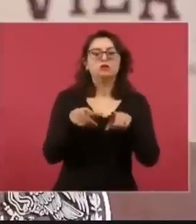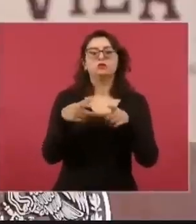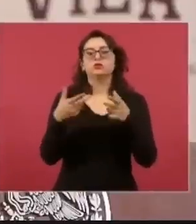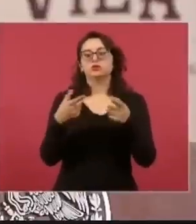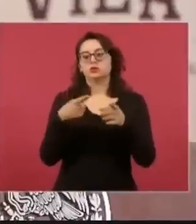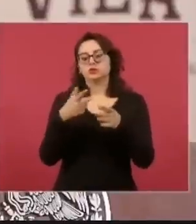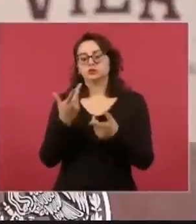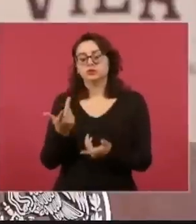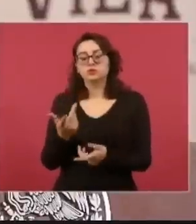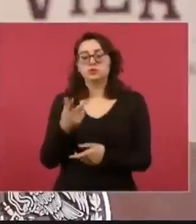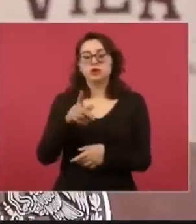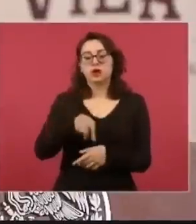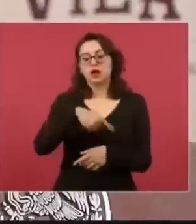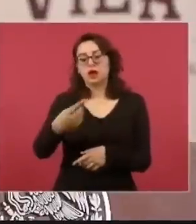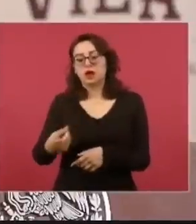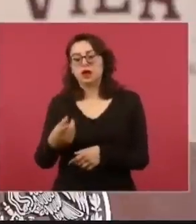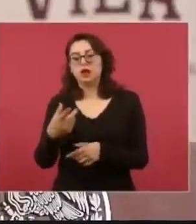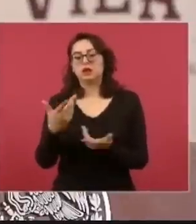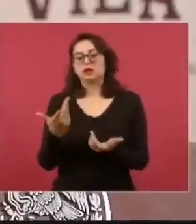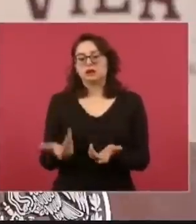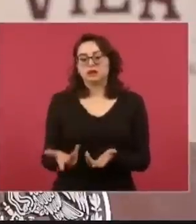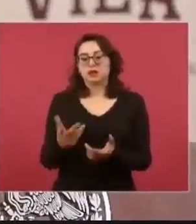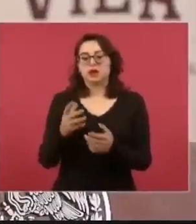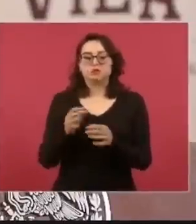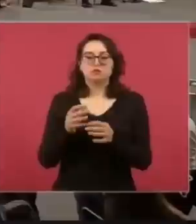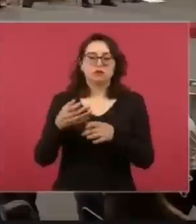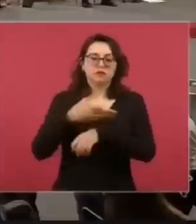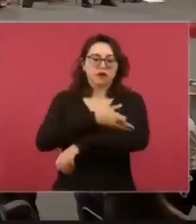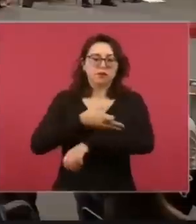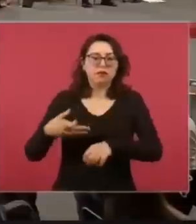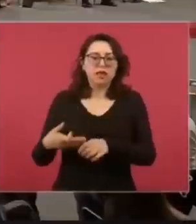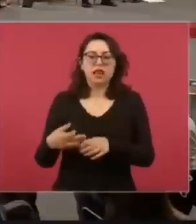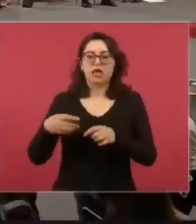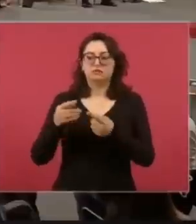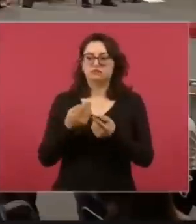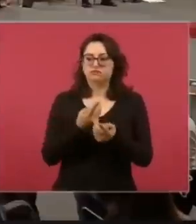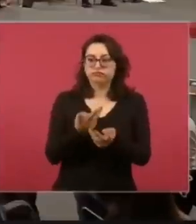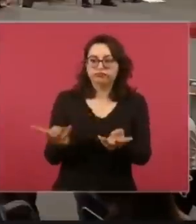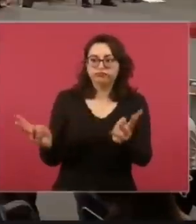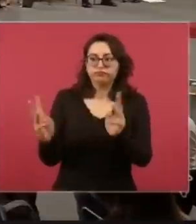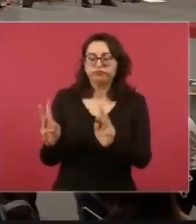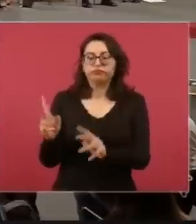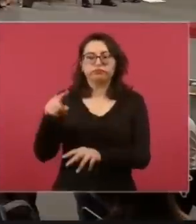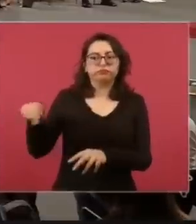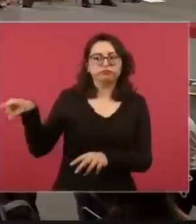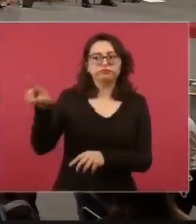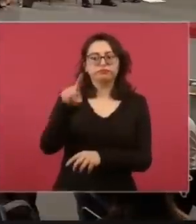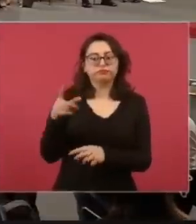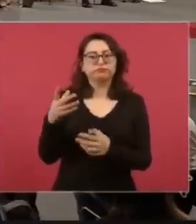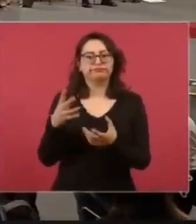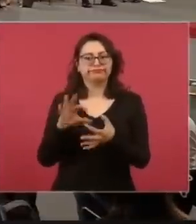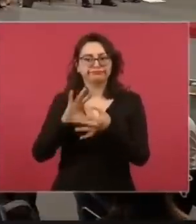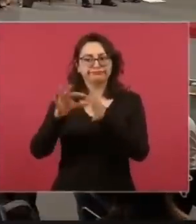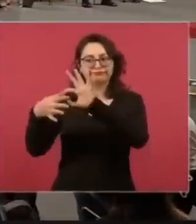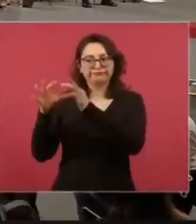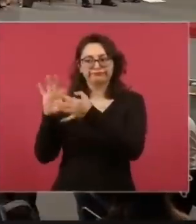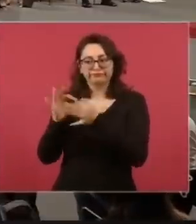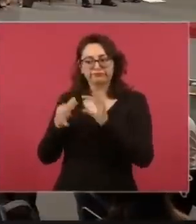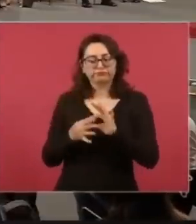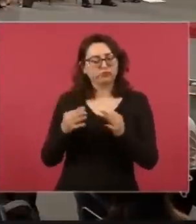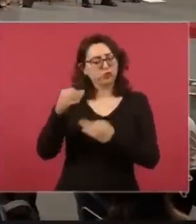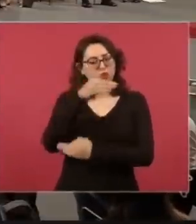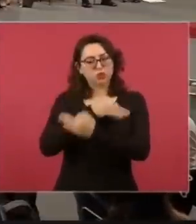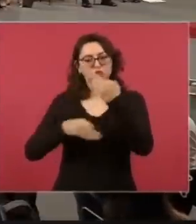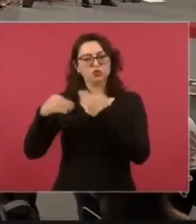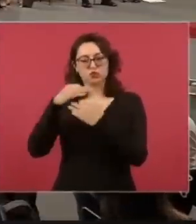hermanos de segundos matrimonios y núcleos extendidos la reparación integral se ha venido procesando con cuatro componentes